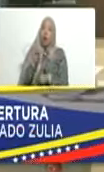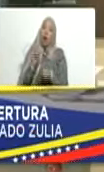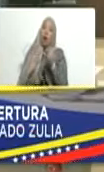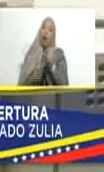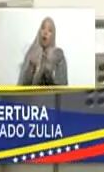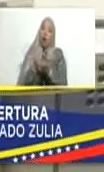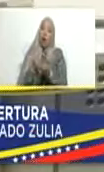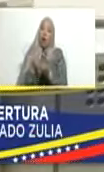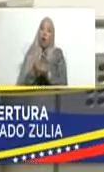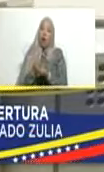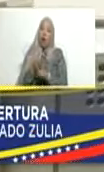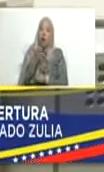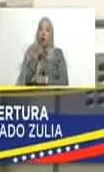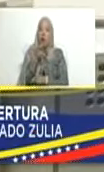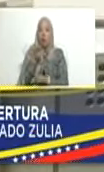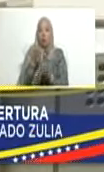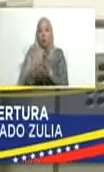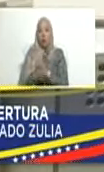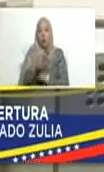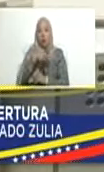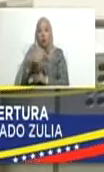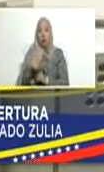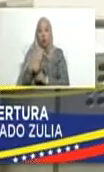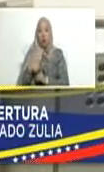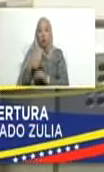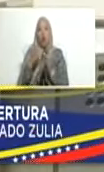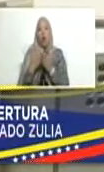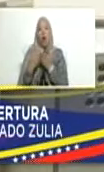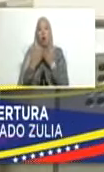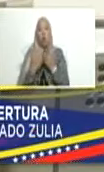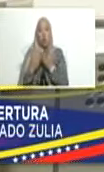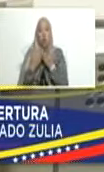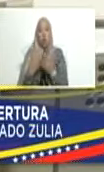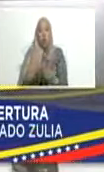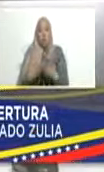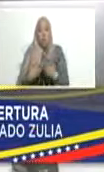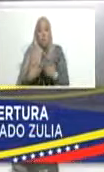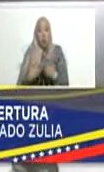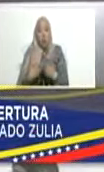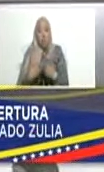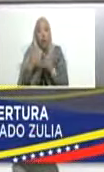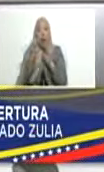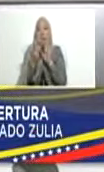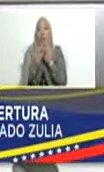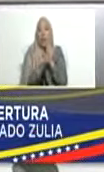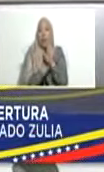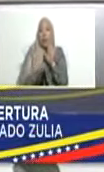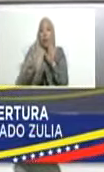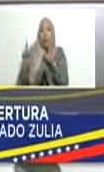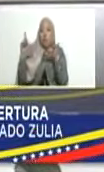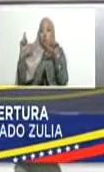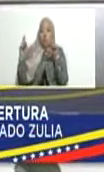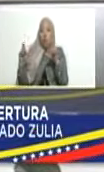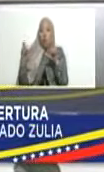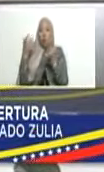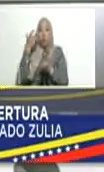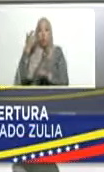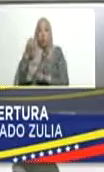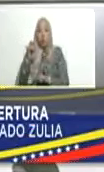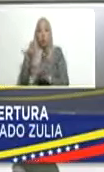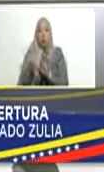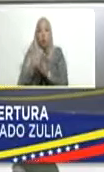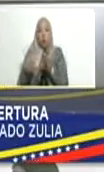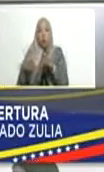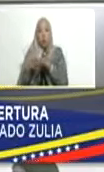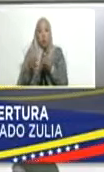tener un rayos X digitalizado, un estudio de mama digitalizada, tomografía, vamos a tener el